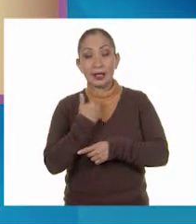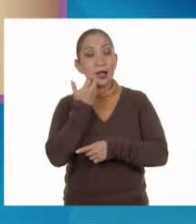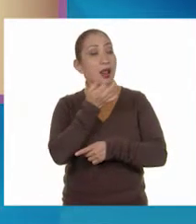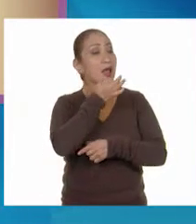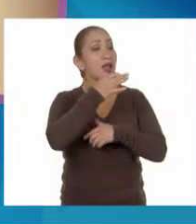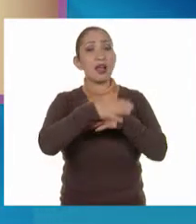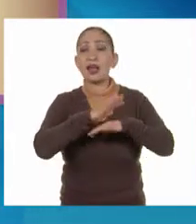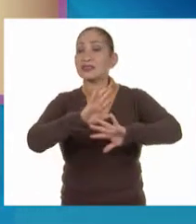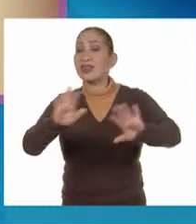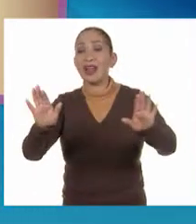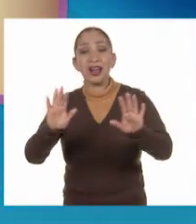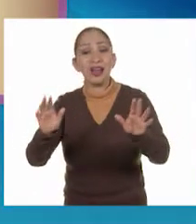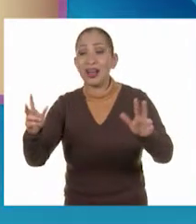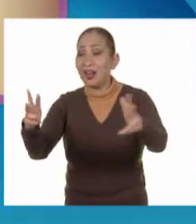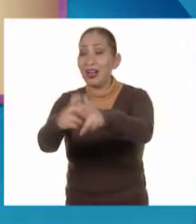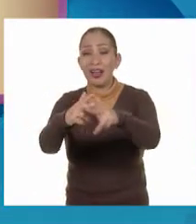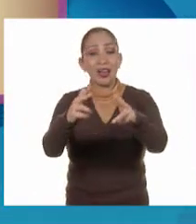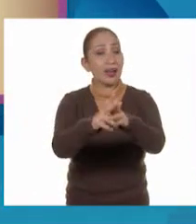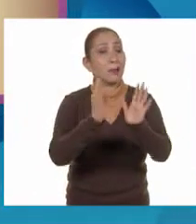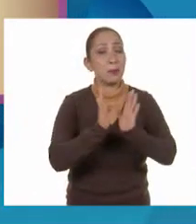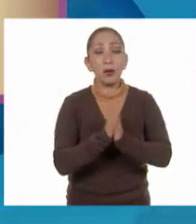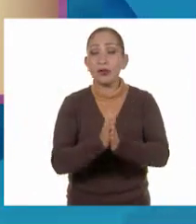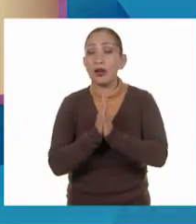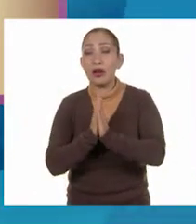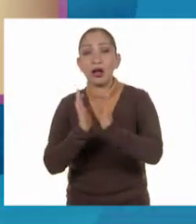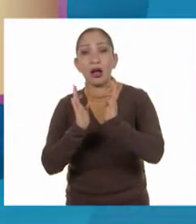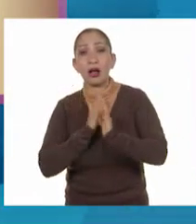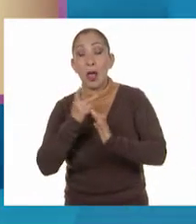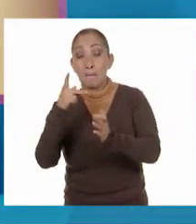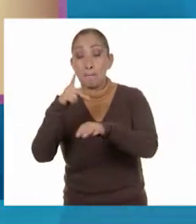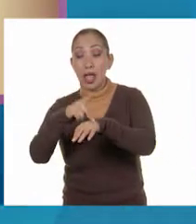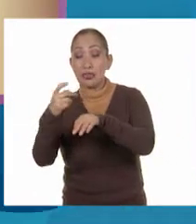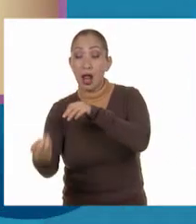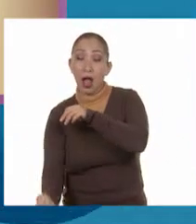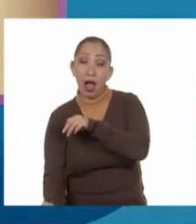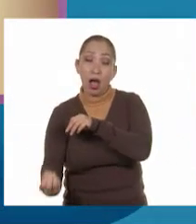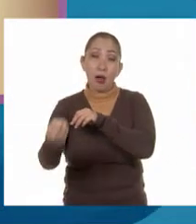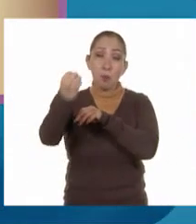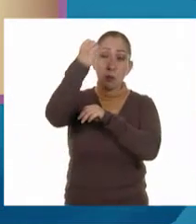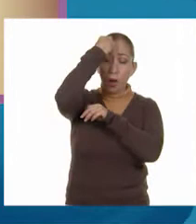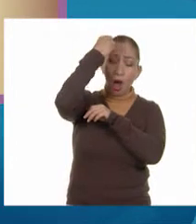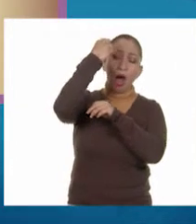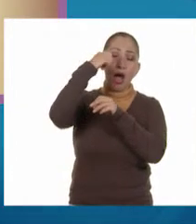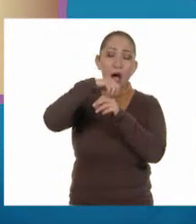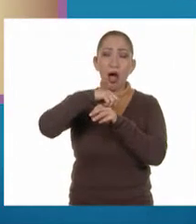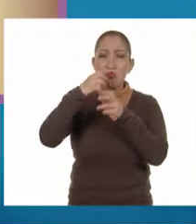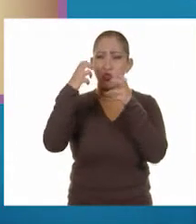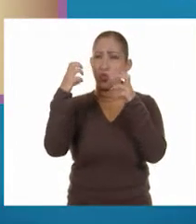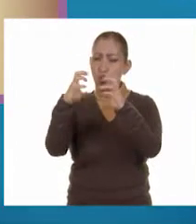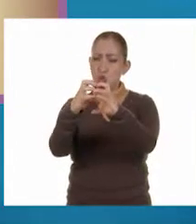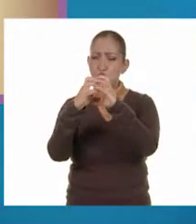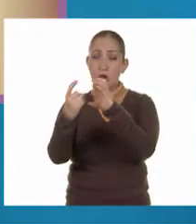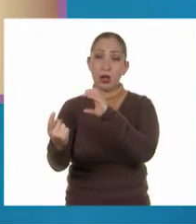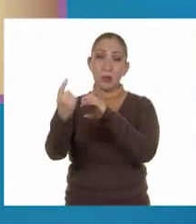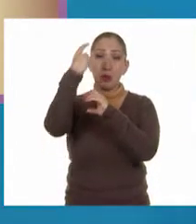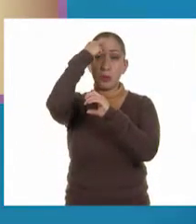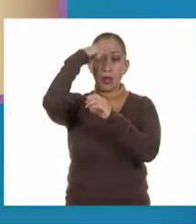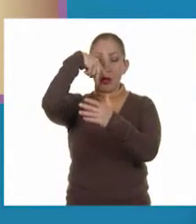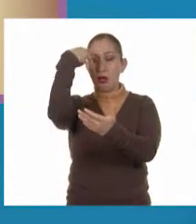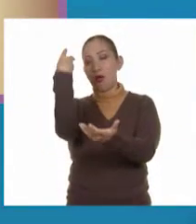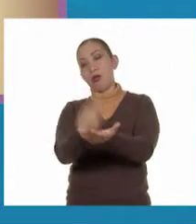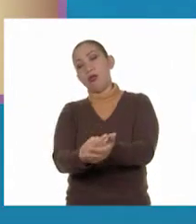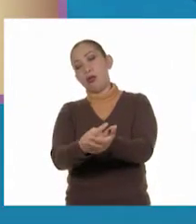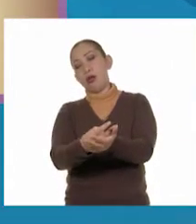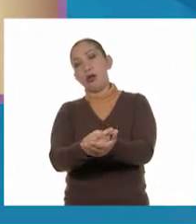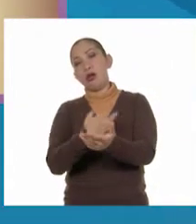a la gente que por ahí combatía, le dieron una pedrada a los suyos en la cabeza, tan grande que de ahí a 3 días